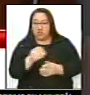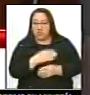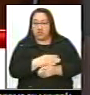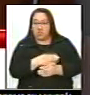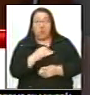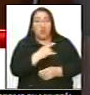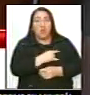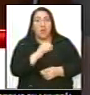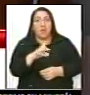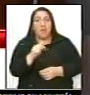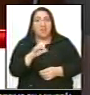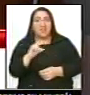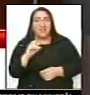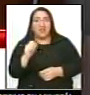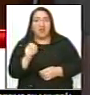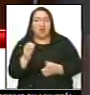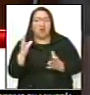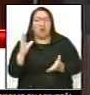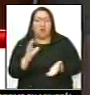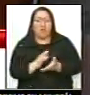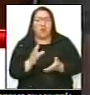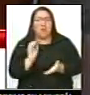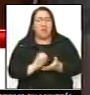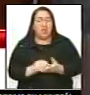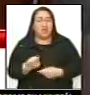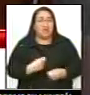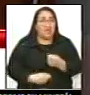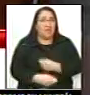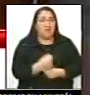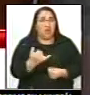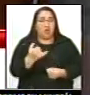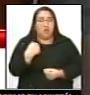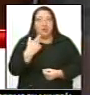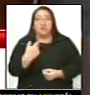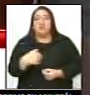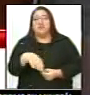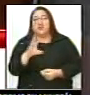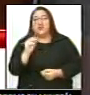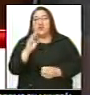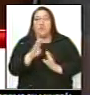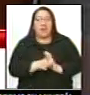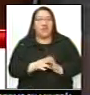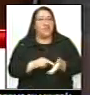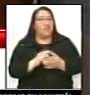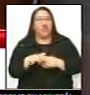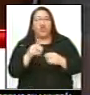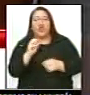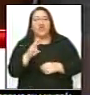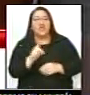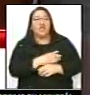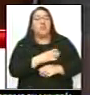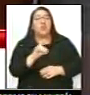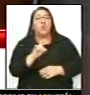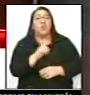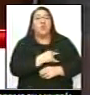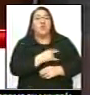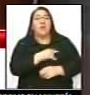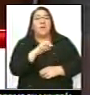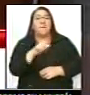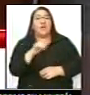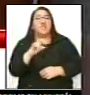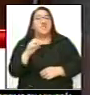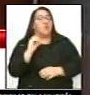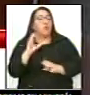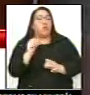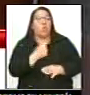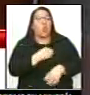del Pacífico se han quedado cortos. Va a haber más tráfico. Hoy ya sabemos que hay mucho menos, inclusive, que lo que dijo la Universidad del Pacífico, que hasta ahora no ha hecho